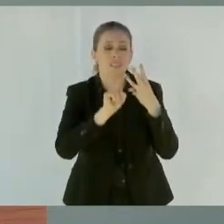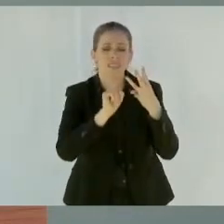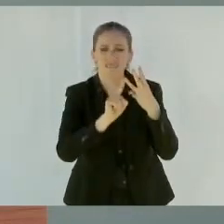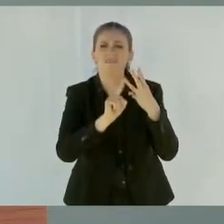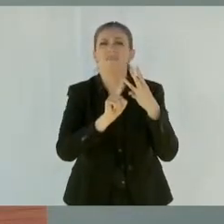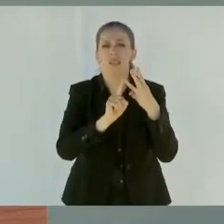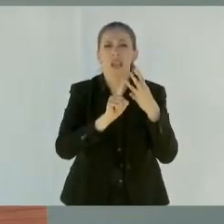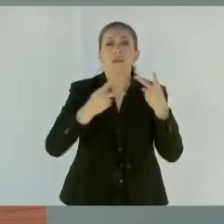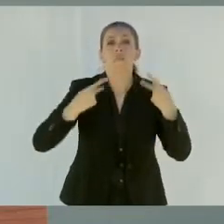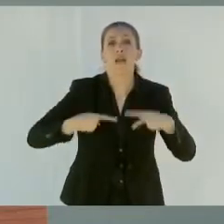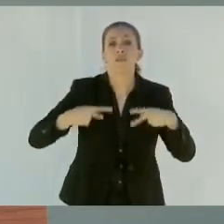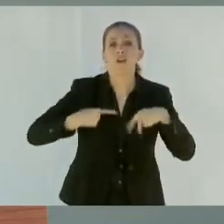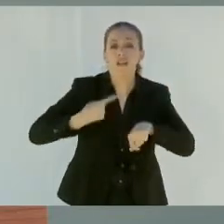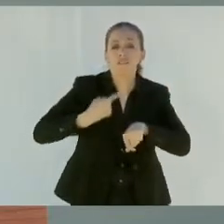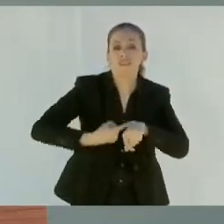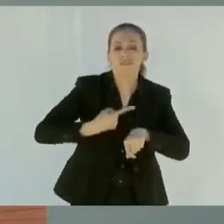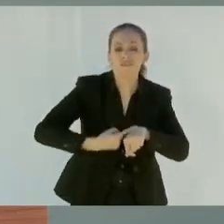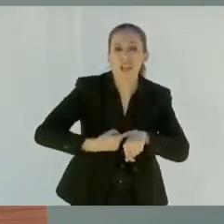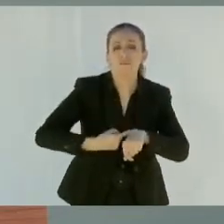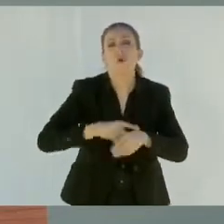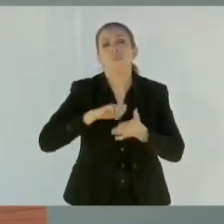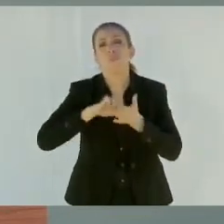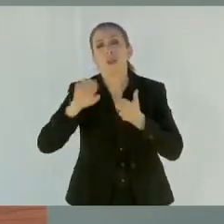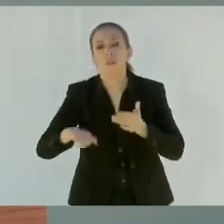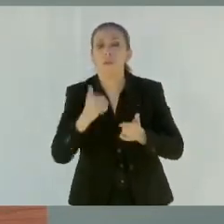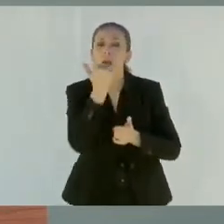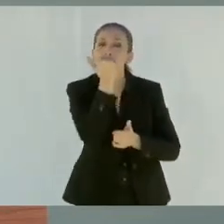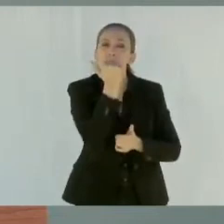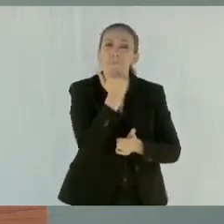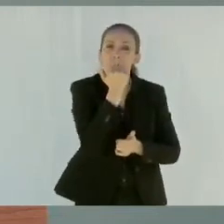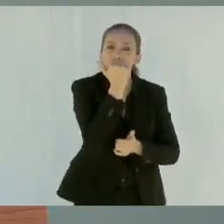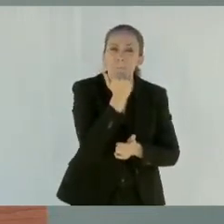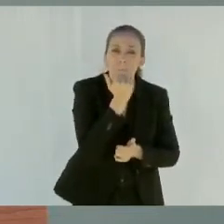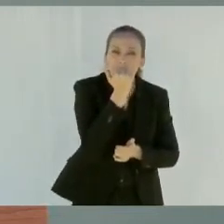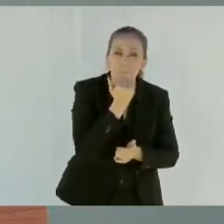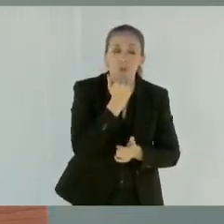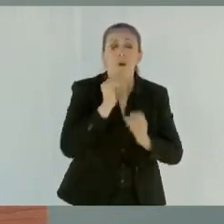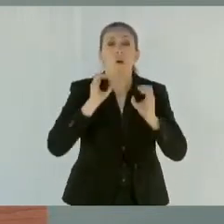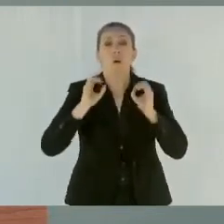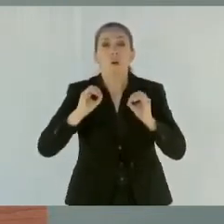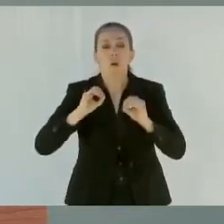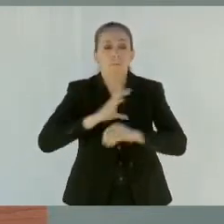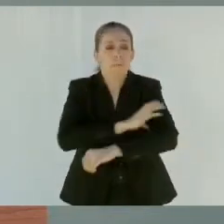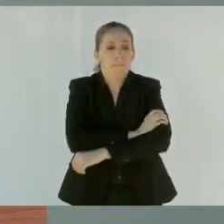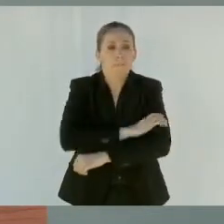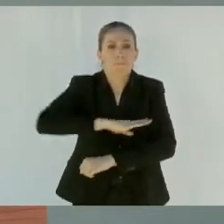diabéticos, a los que tienen enfermedades respiratorias,